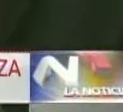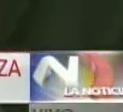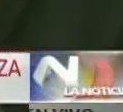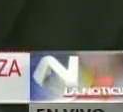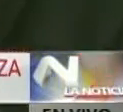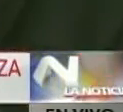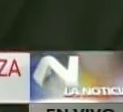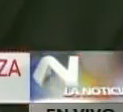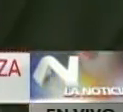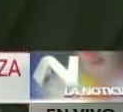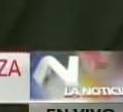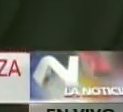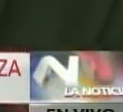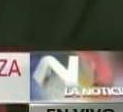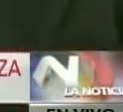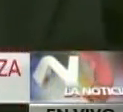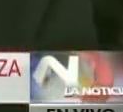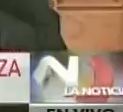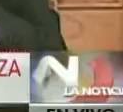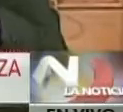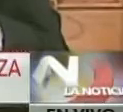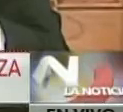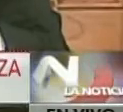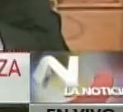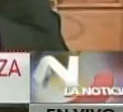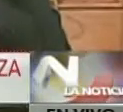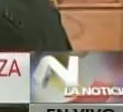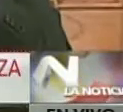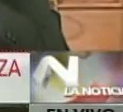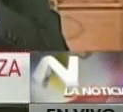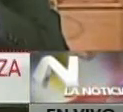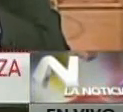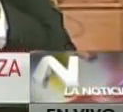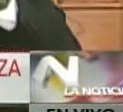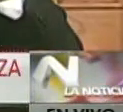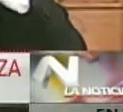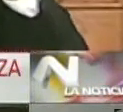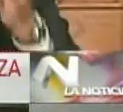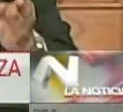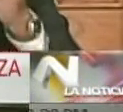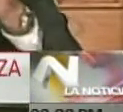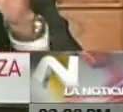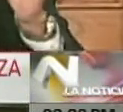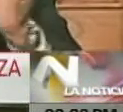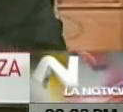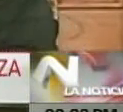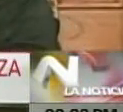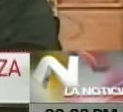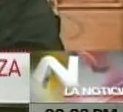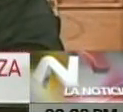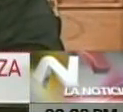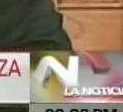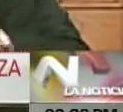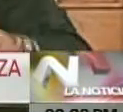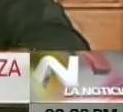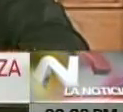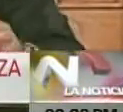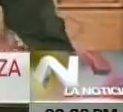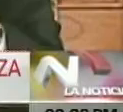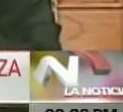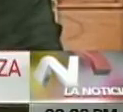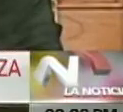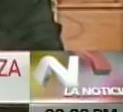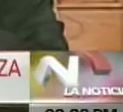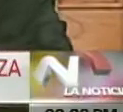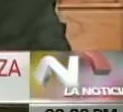Correcto. Y Usain Bolt, 9 de oro. De 3-3. Las tres. Así fue